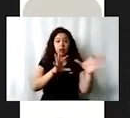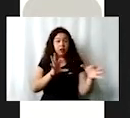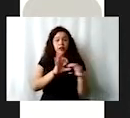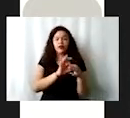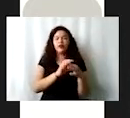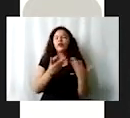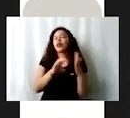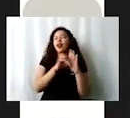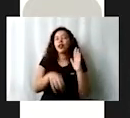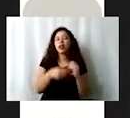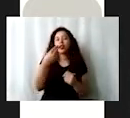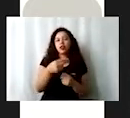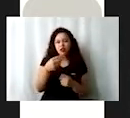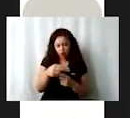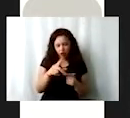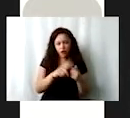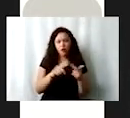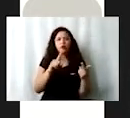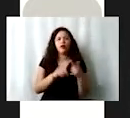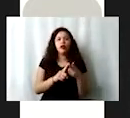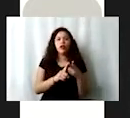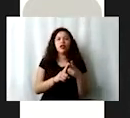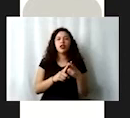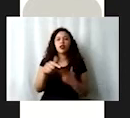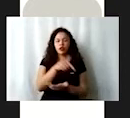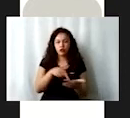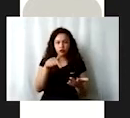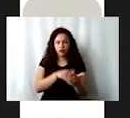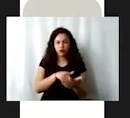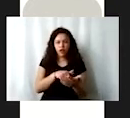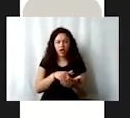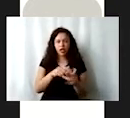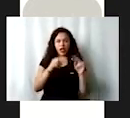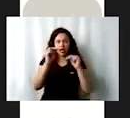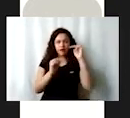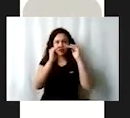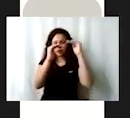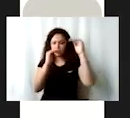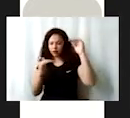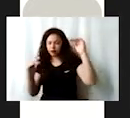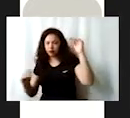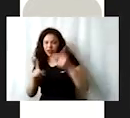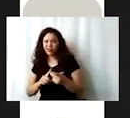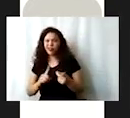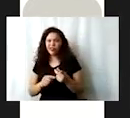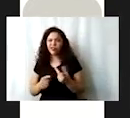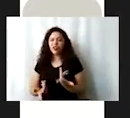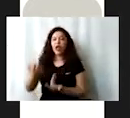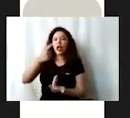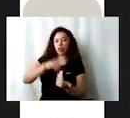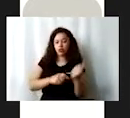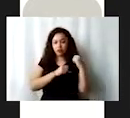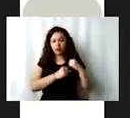ejemplos, nombres del puesto, posición del puesto en el organigrama, el contenido del cargo, es decir,